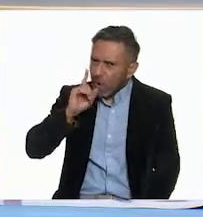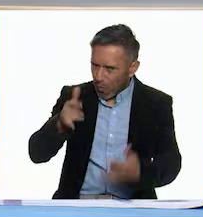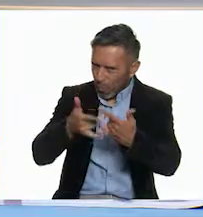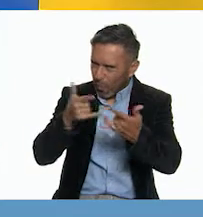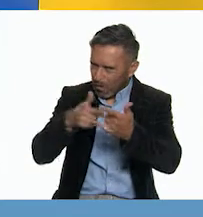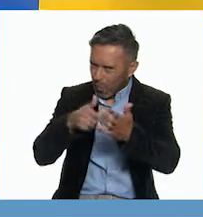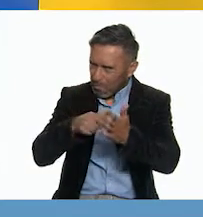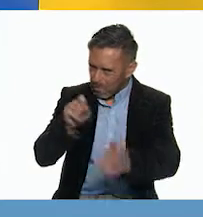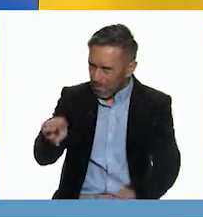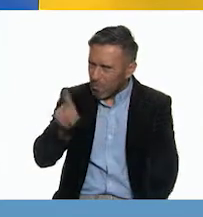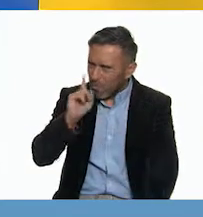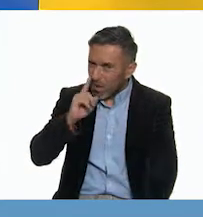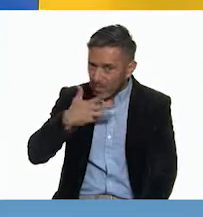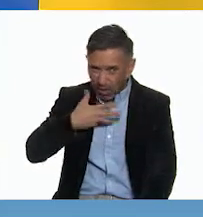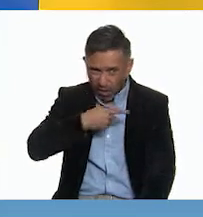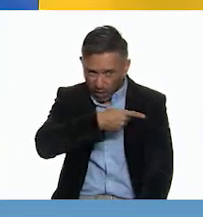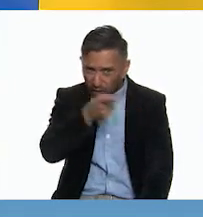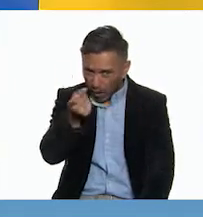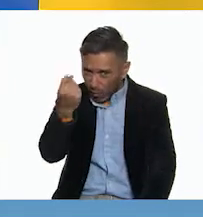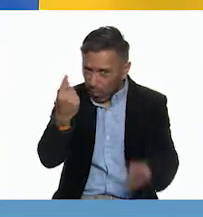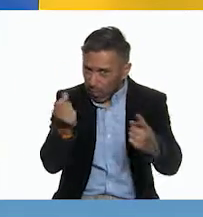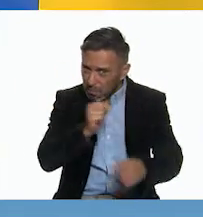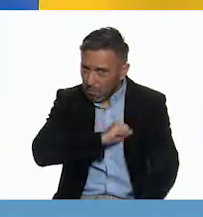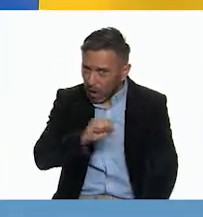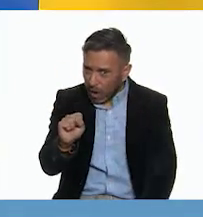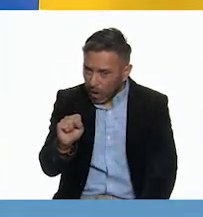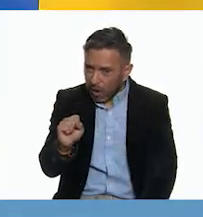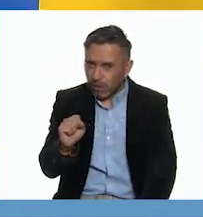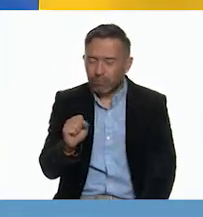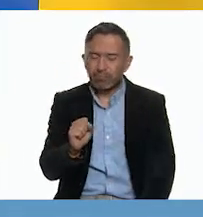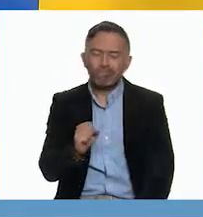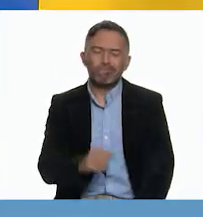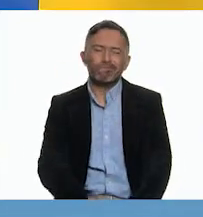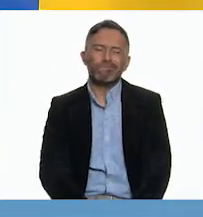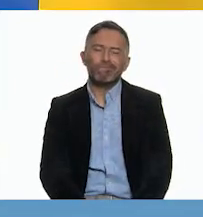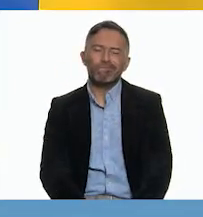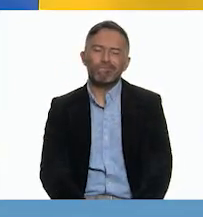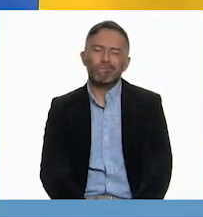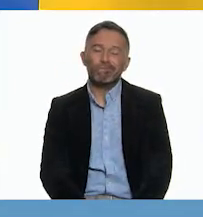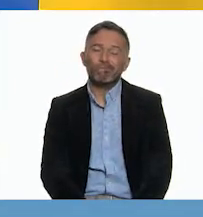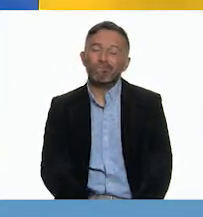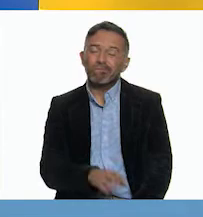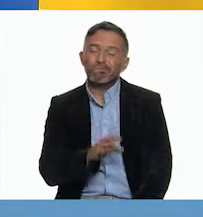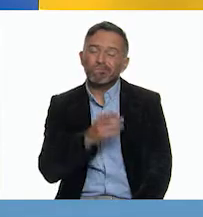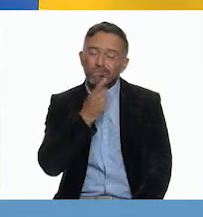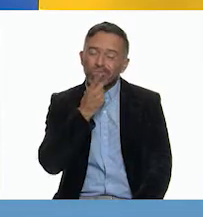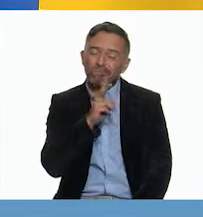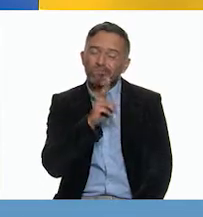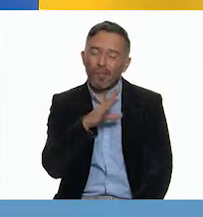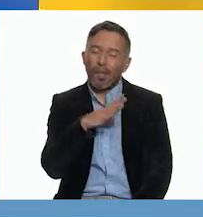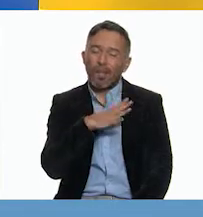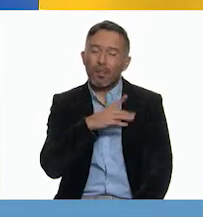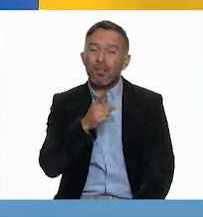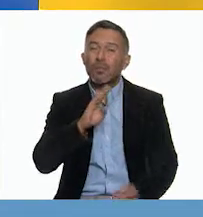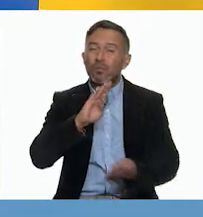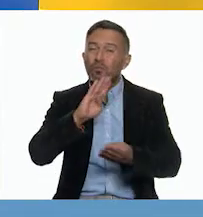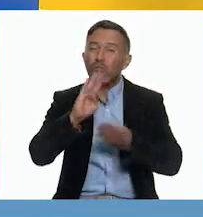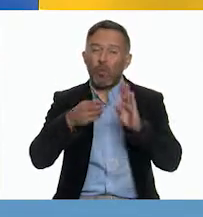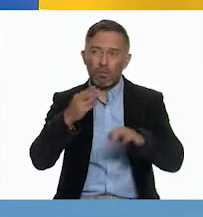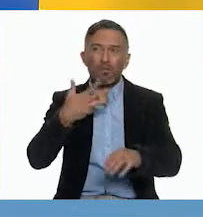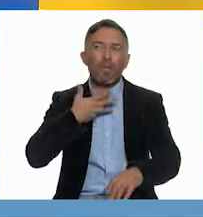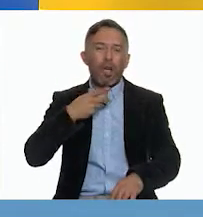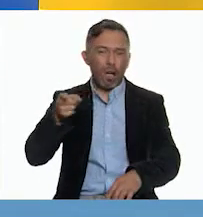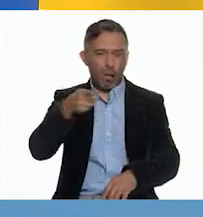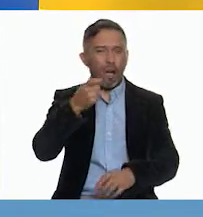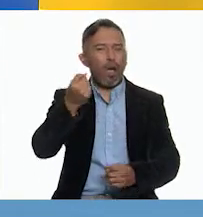cuento? Ay, Raulito, pues me gustaría decirte que no, pero en el mundo hay personas que hacen cosas muy malas. Así como